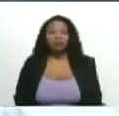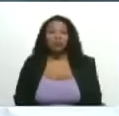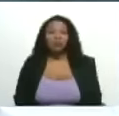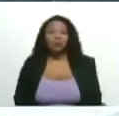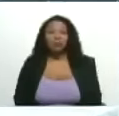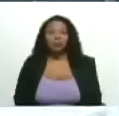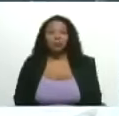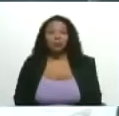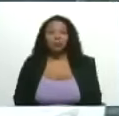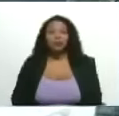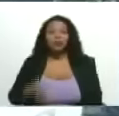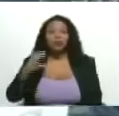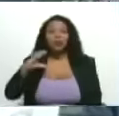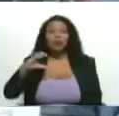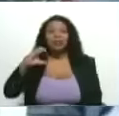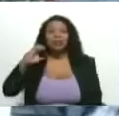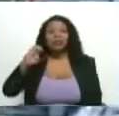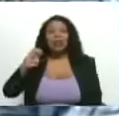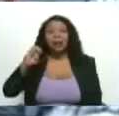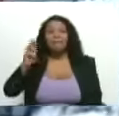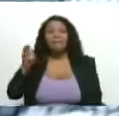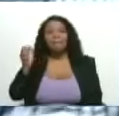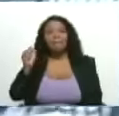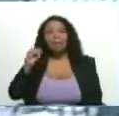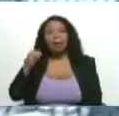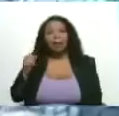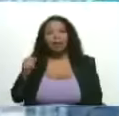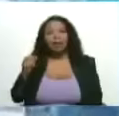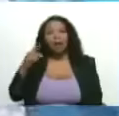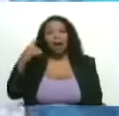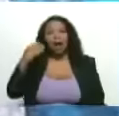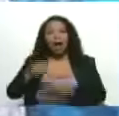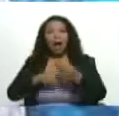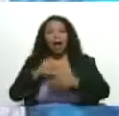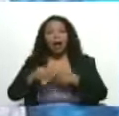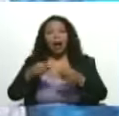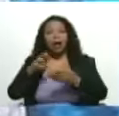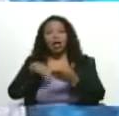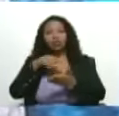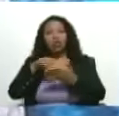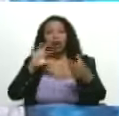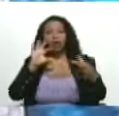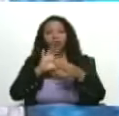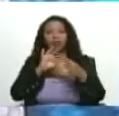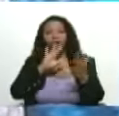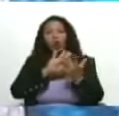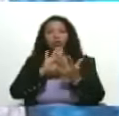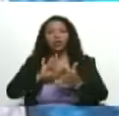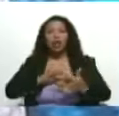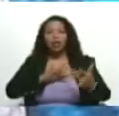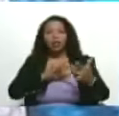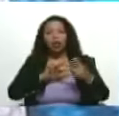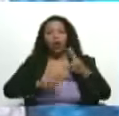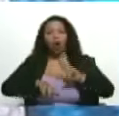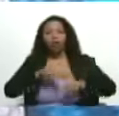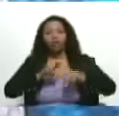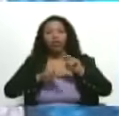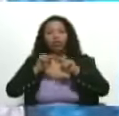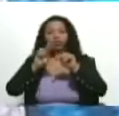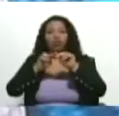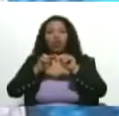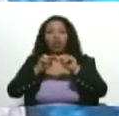El CEPAS será la instancia nacional articuladora, constructora